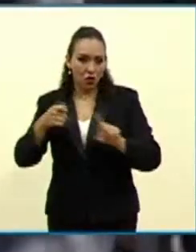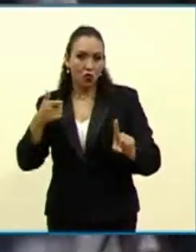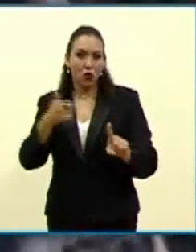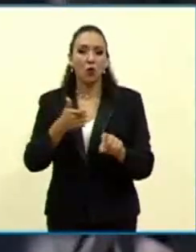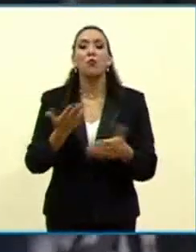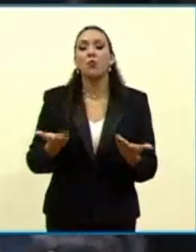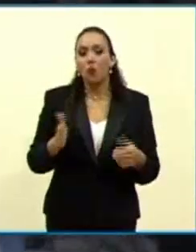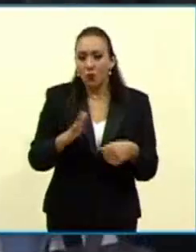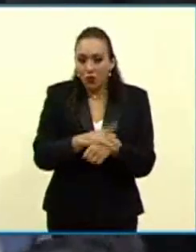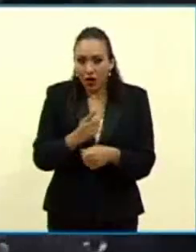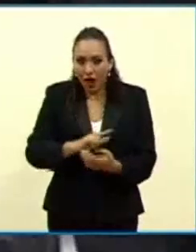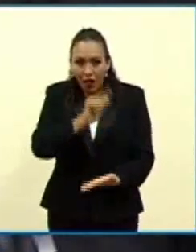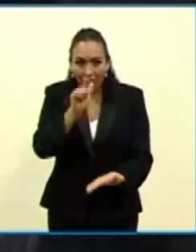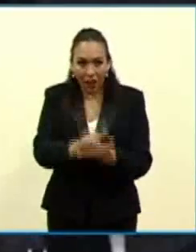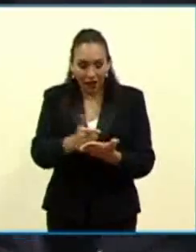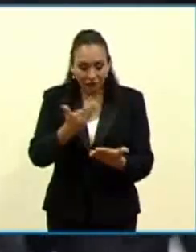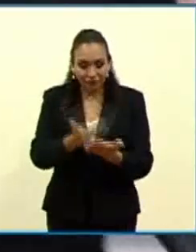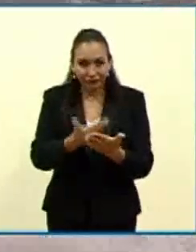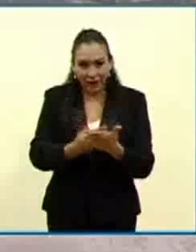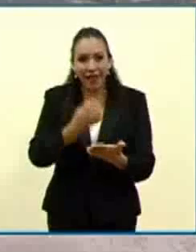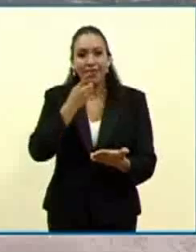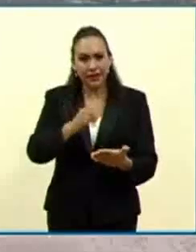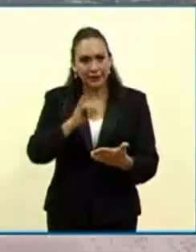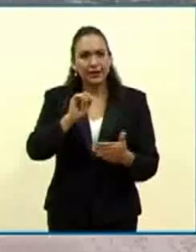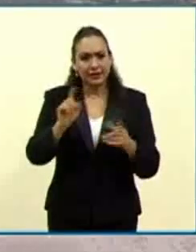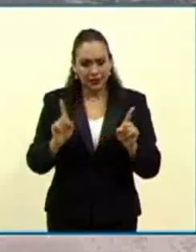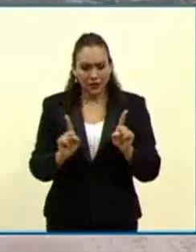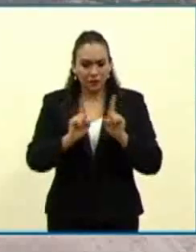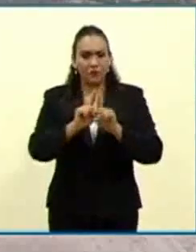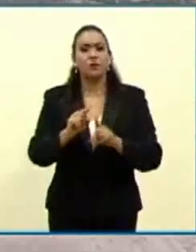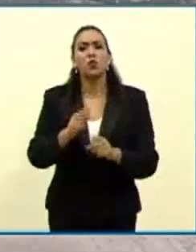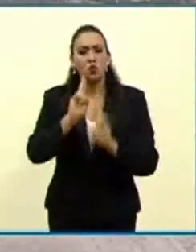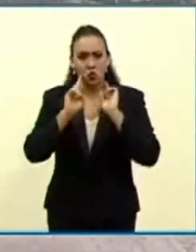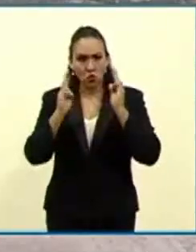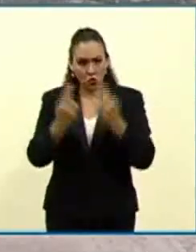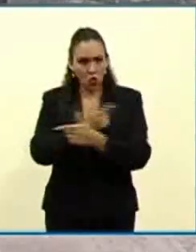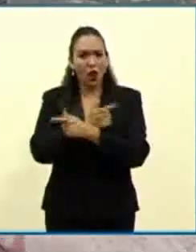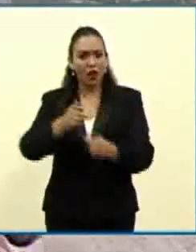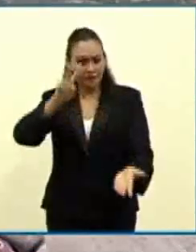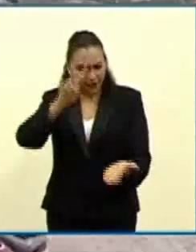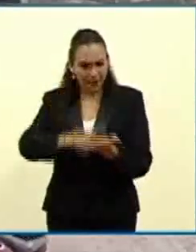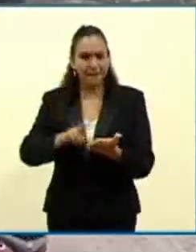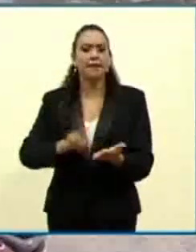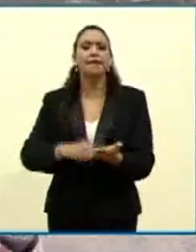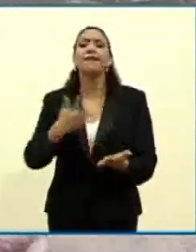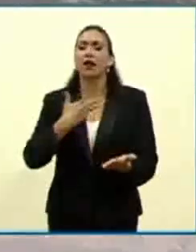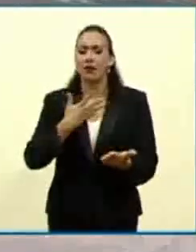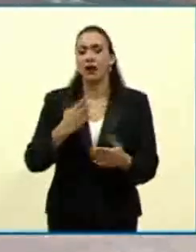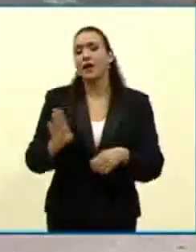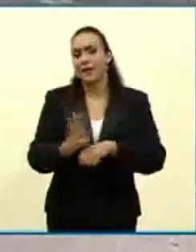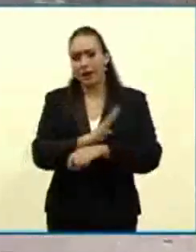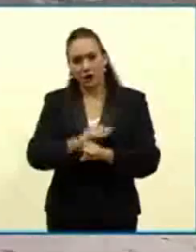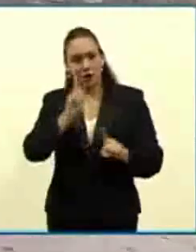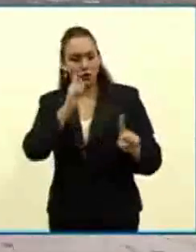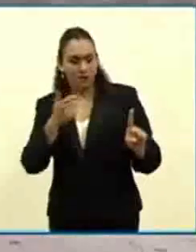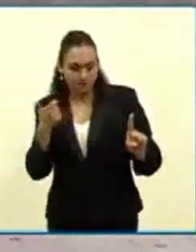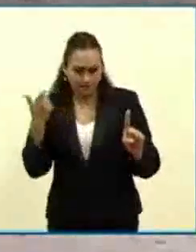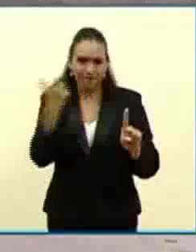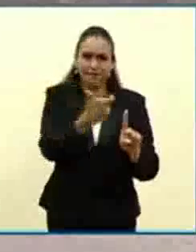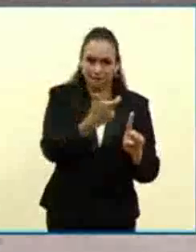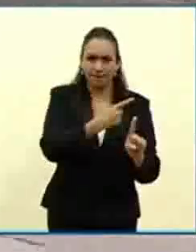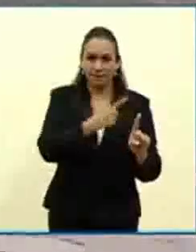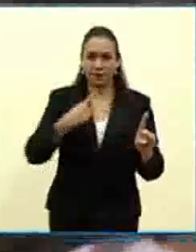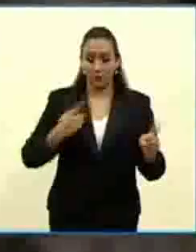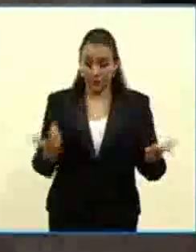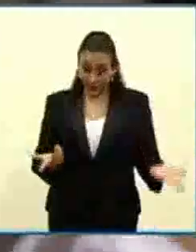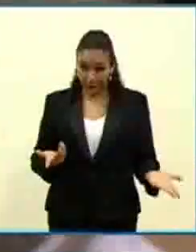y que no fue disuelta, con independencia de que se reconozca también como beneficiaria a la concubina. En estos casos,